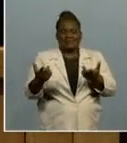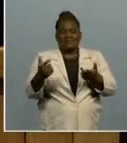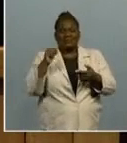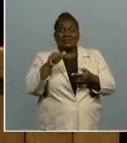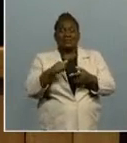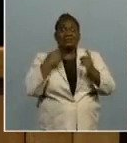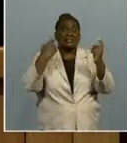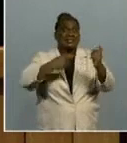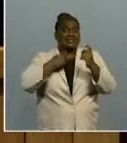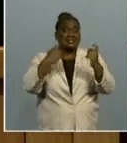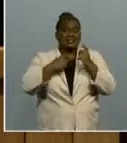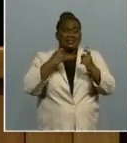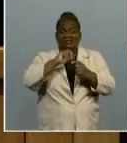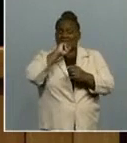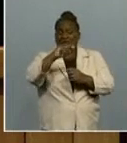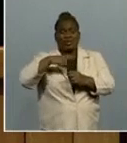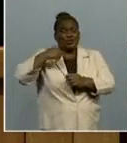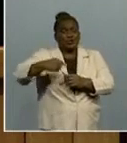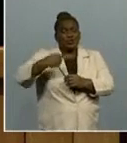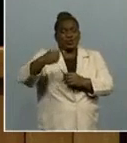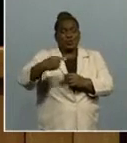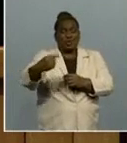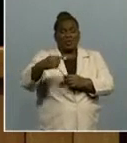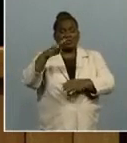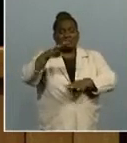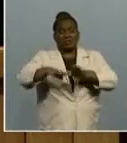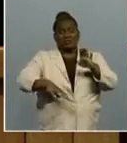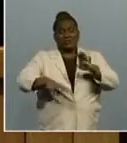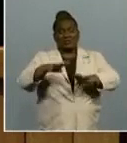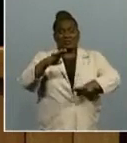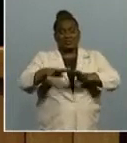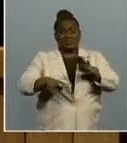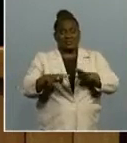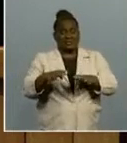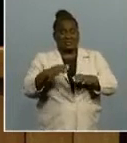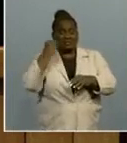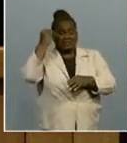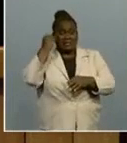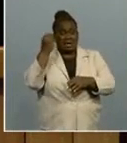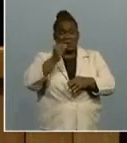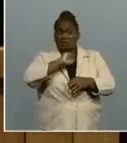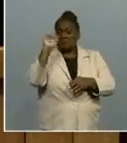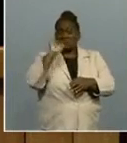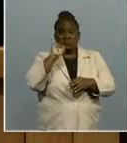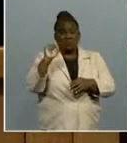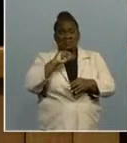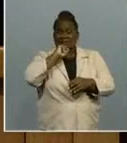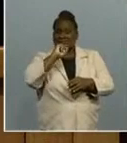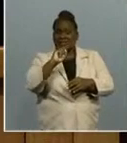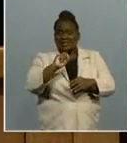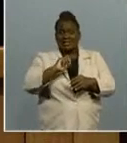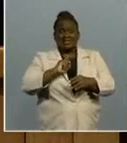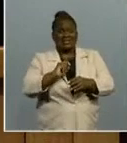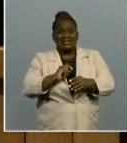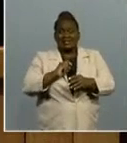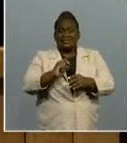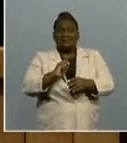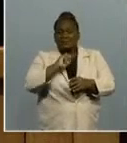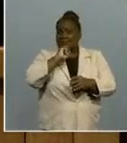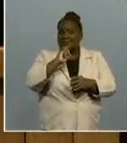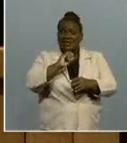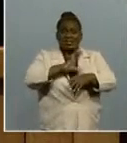contra las dificultades cotidianas y aunque a veces podría parecer que no lograremos abrir la flor en medio de la incertidumbre